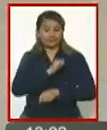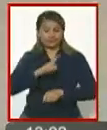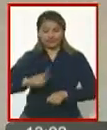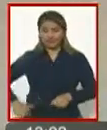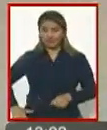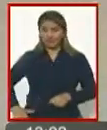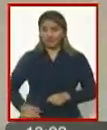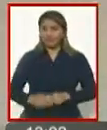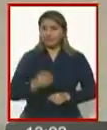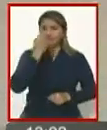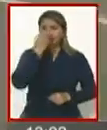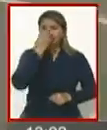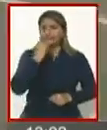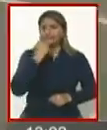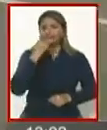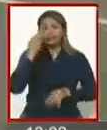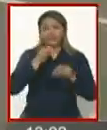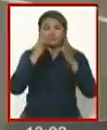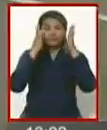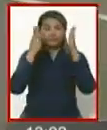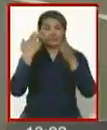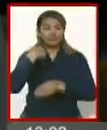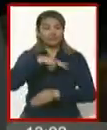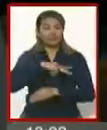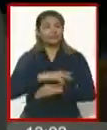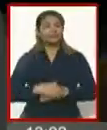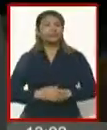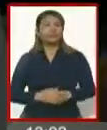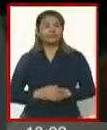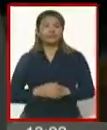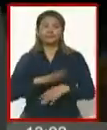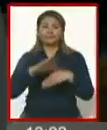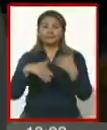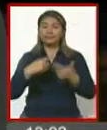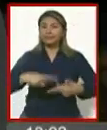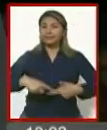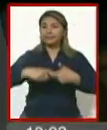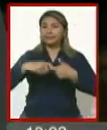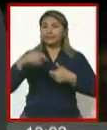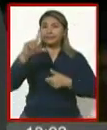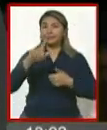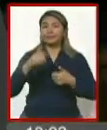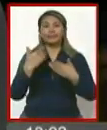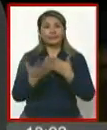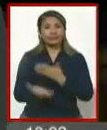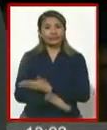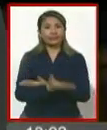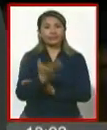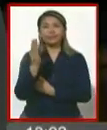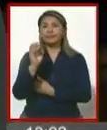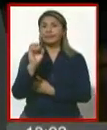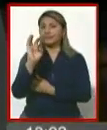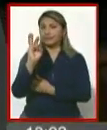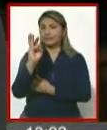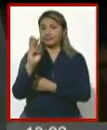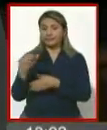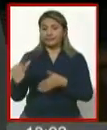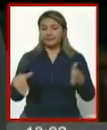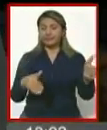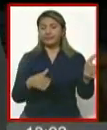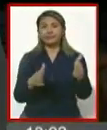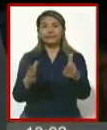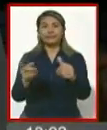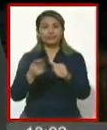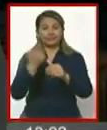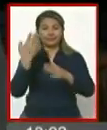municipal Percy Fernández, porque si el alcalde no atiende, nosotros levantamos todas las medidas de presión, así que el lunes van a amanecer 6 radiales